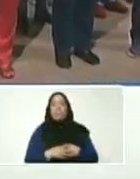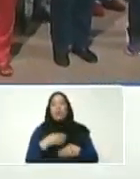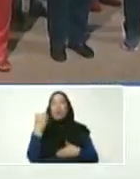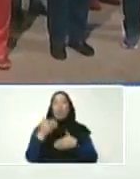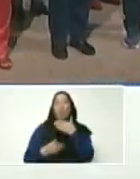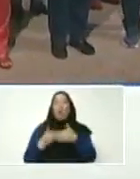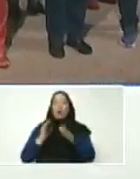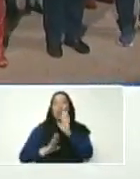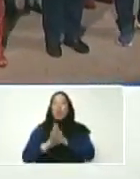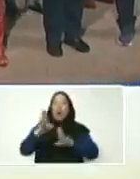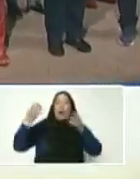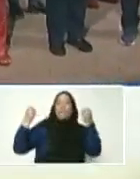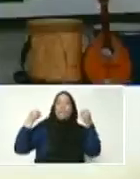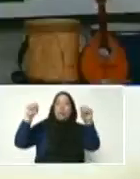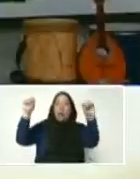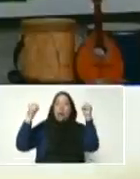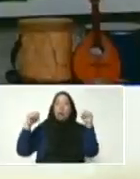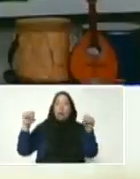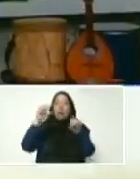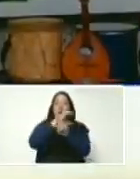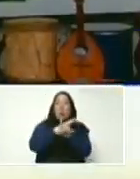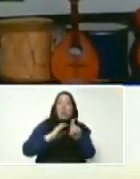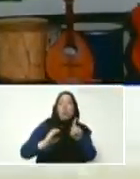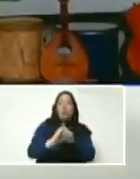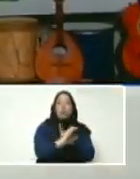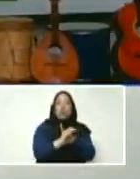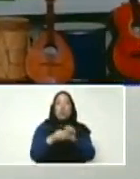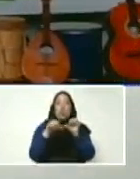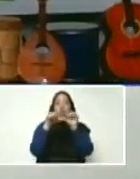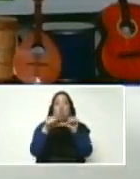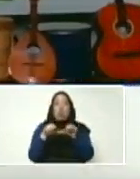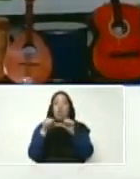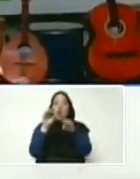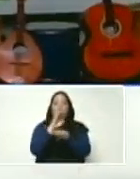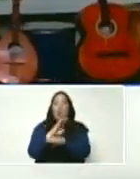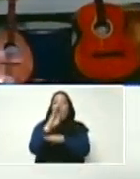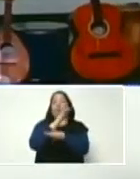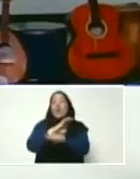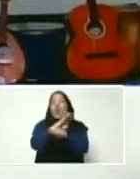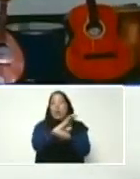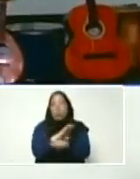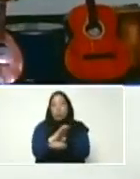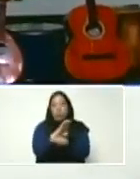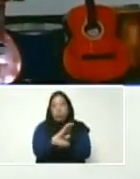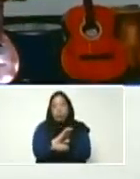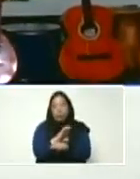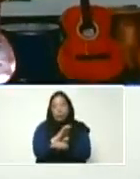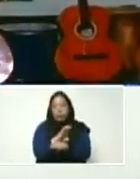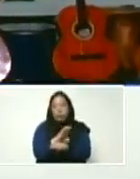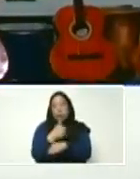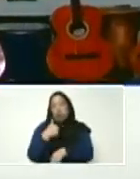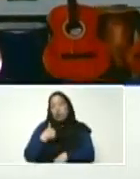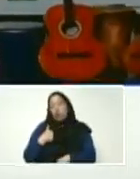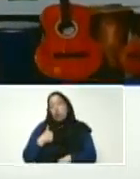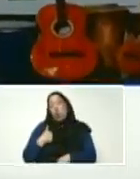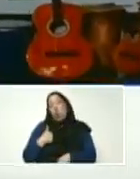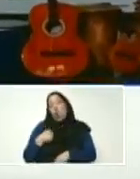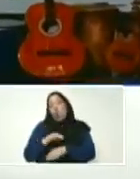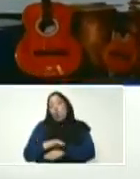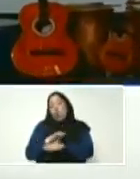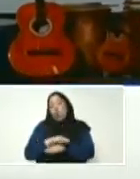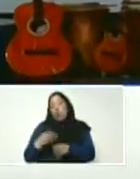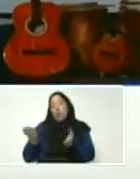construir en la práctica una nueva cultura del mantenimiento, Yo cuido mi aula de